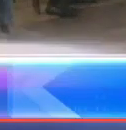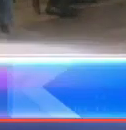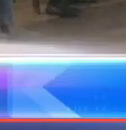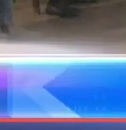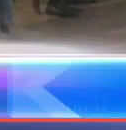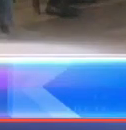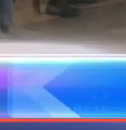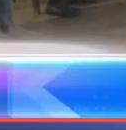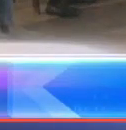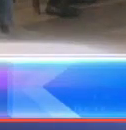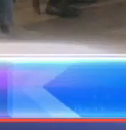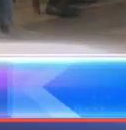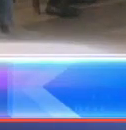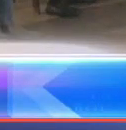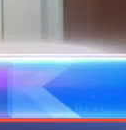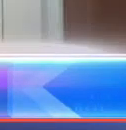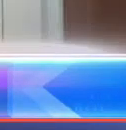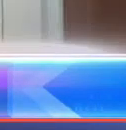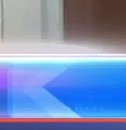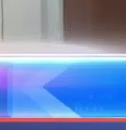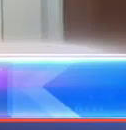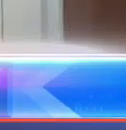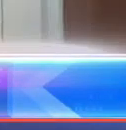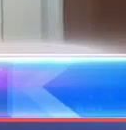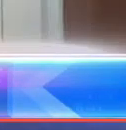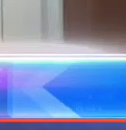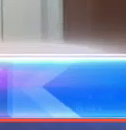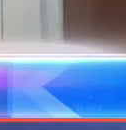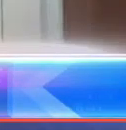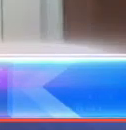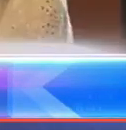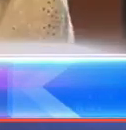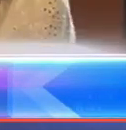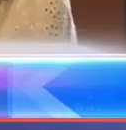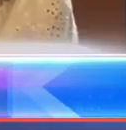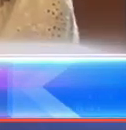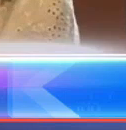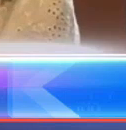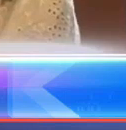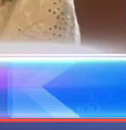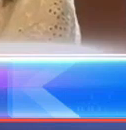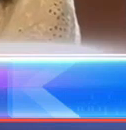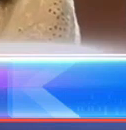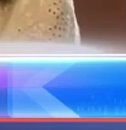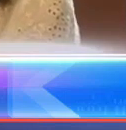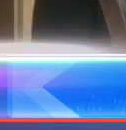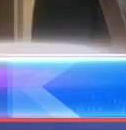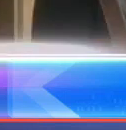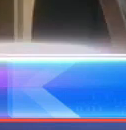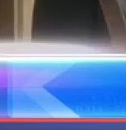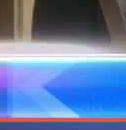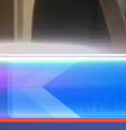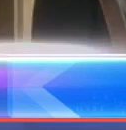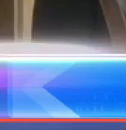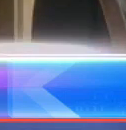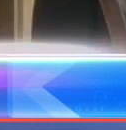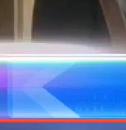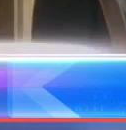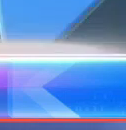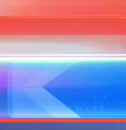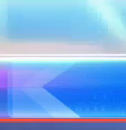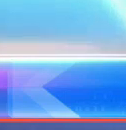presidente electo Guillermo Lasso presentó a 14 ministros y secretarios de Estado que formarán parte de su